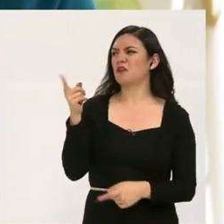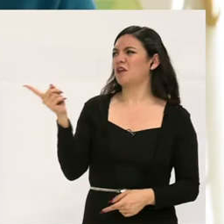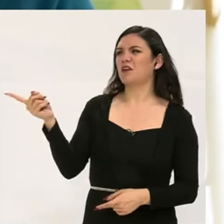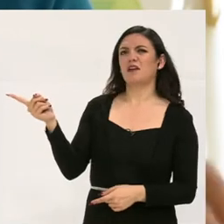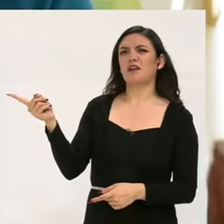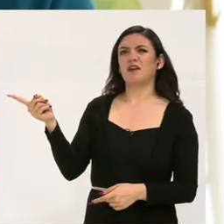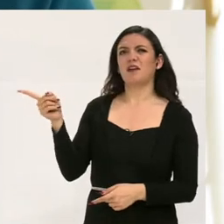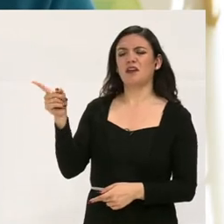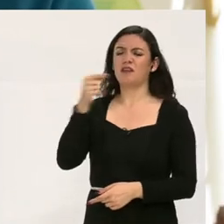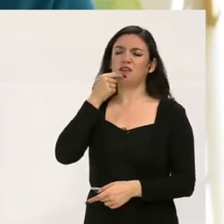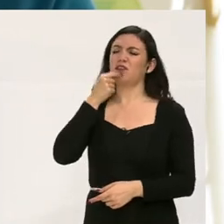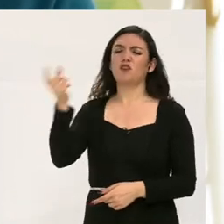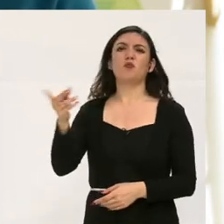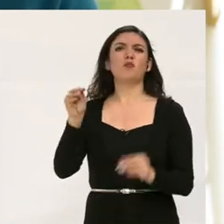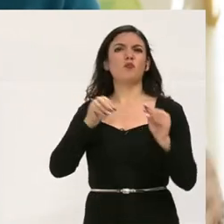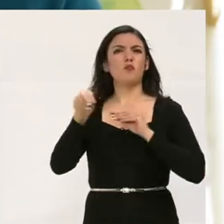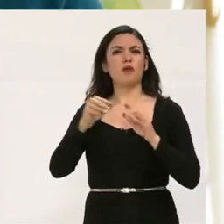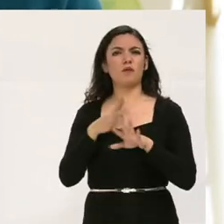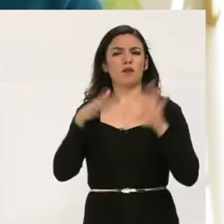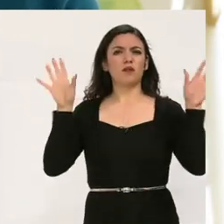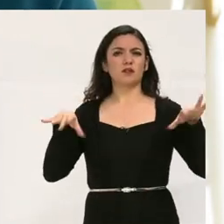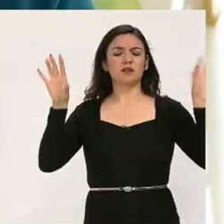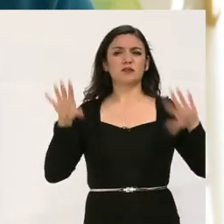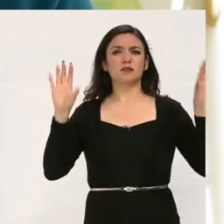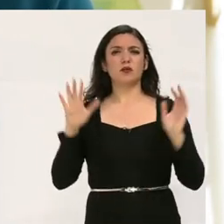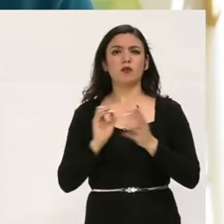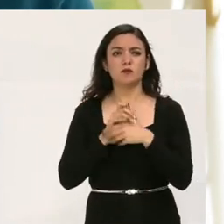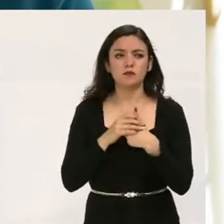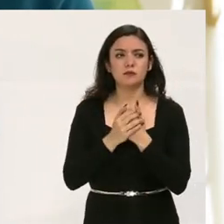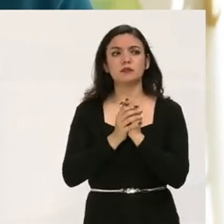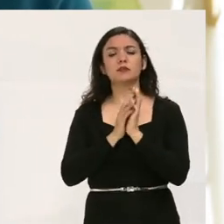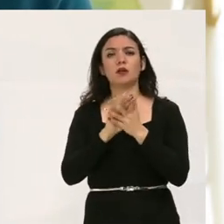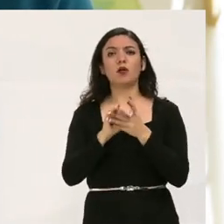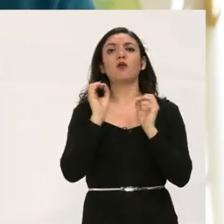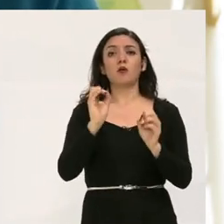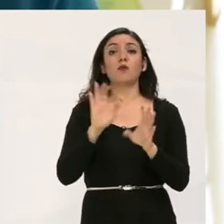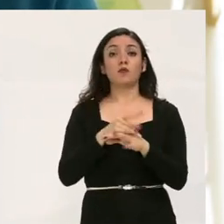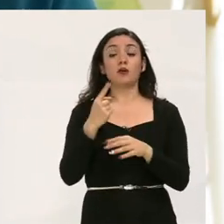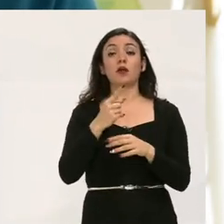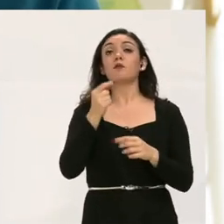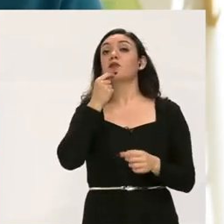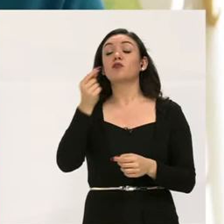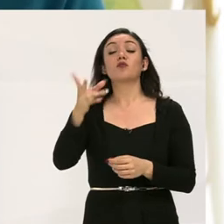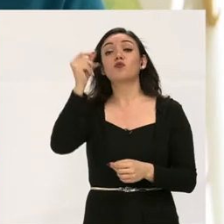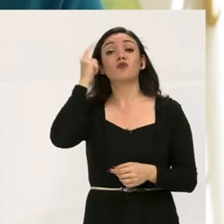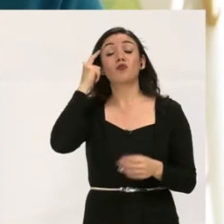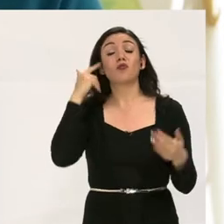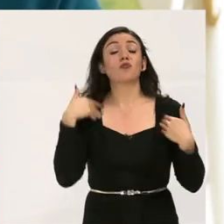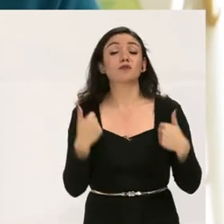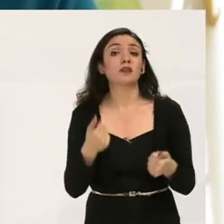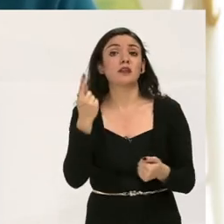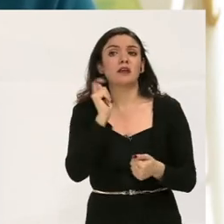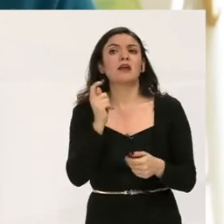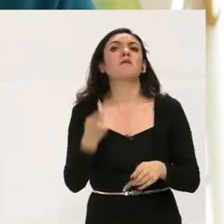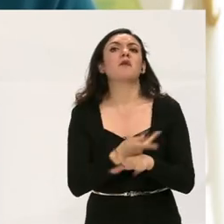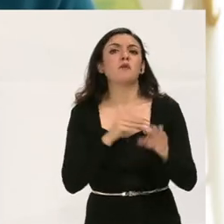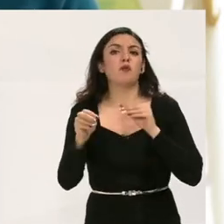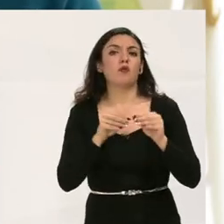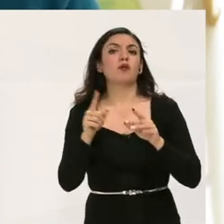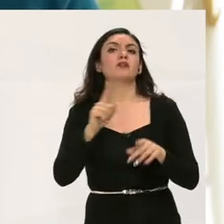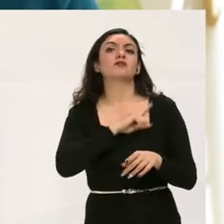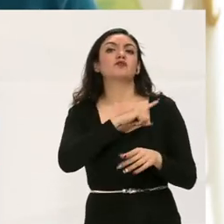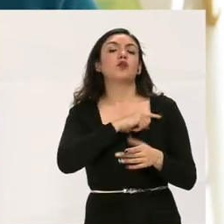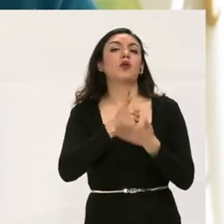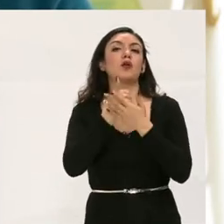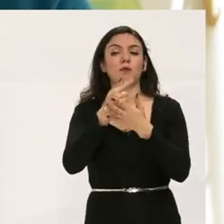qué tal niño mueve mucho sus manos? Entonces, a lo mejor el niño no es tan consciente de ese movimiento,